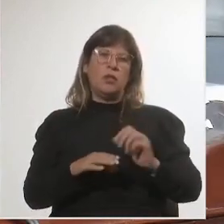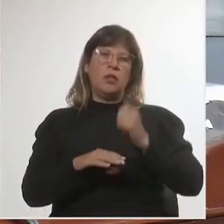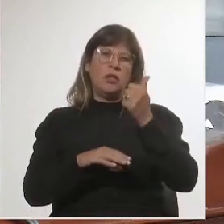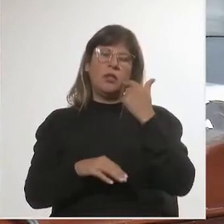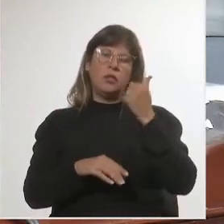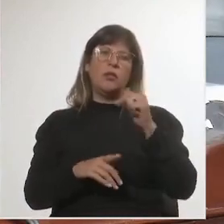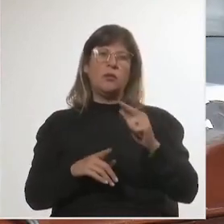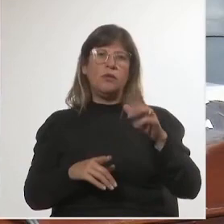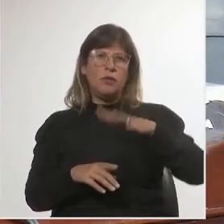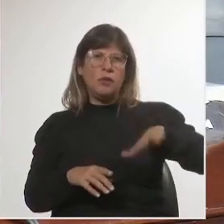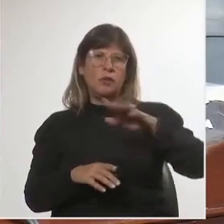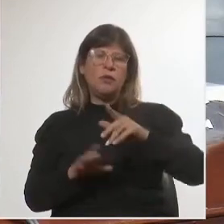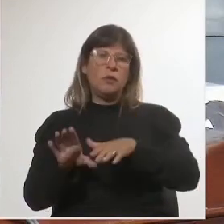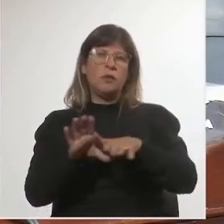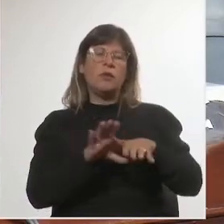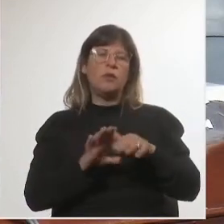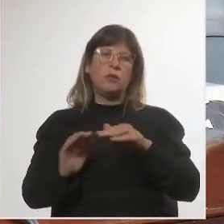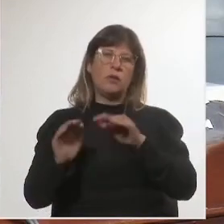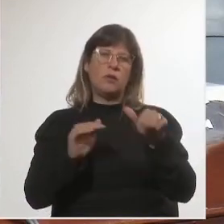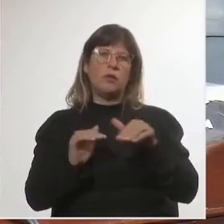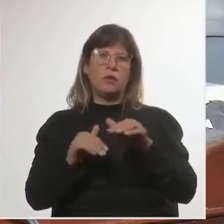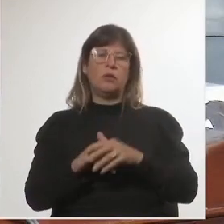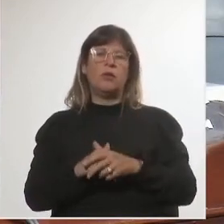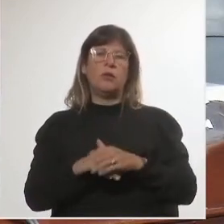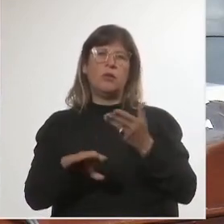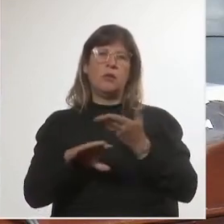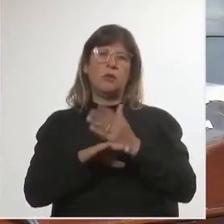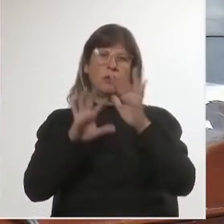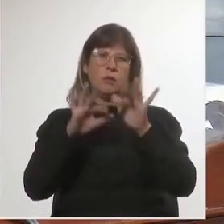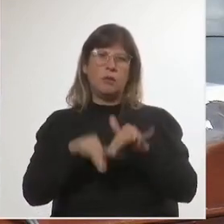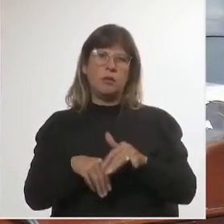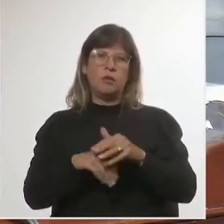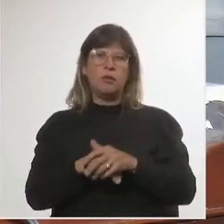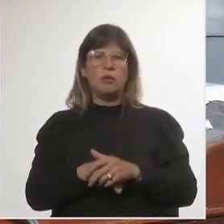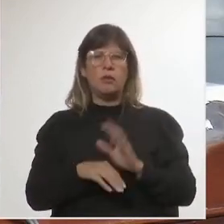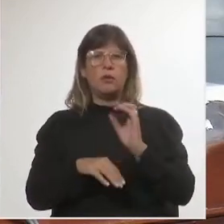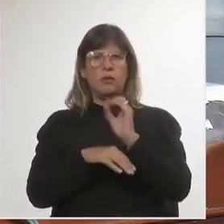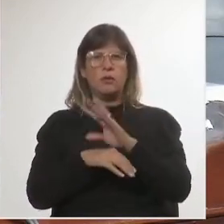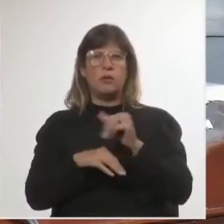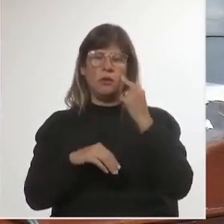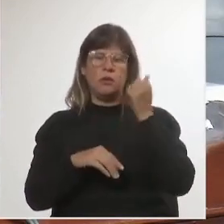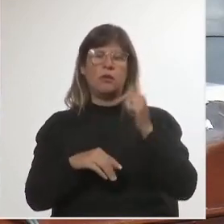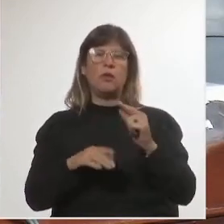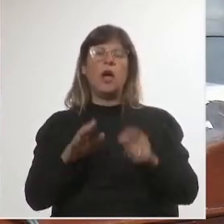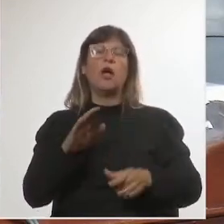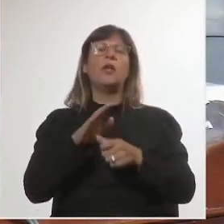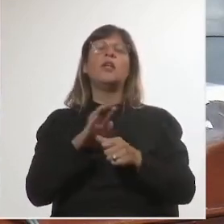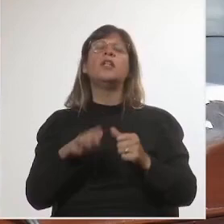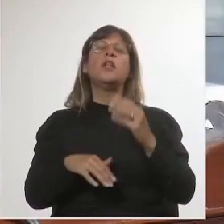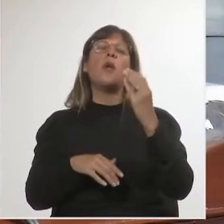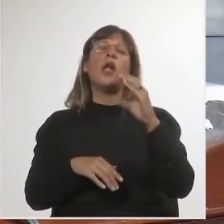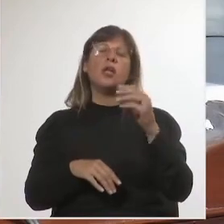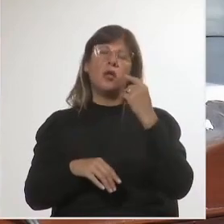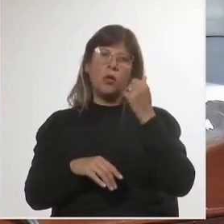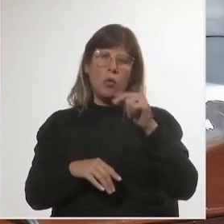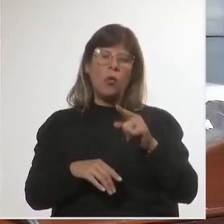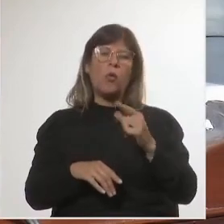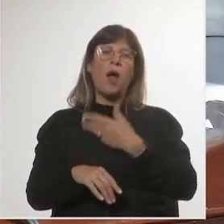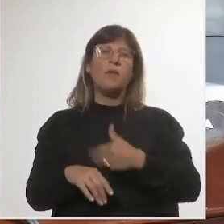pueblo la concordia y la igualdad. Pido que mis palabras pasen a la directiva del Club Cerros Negros, a la